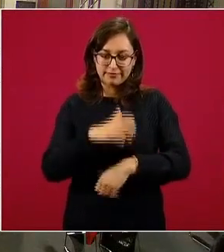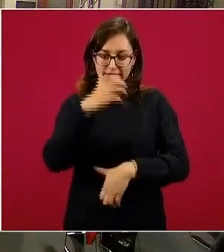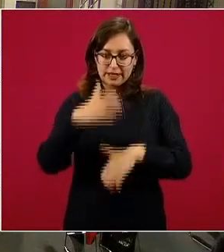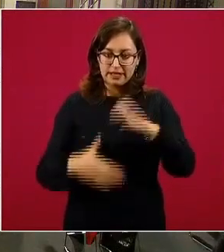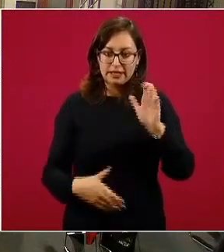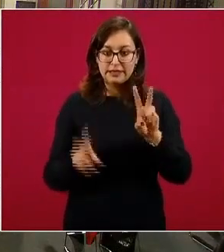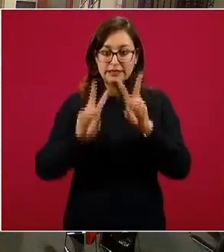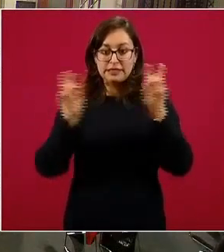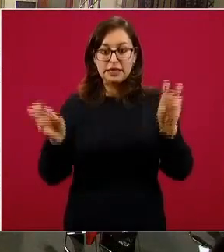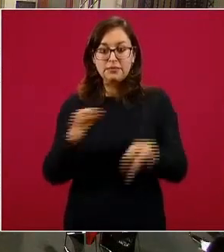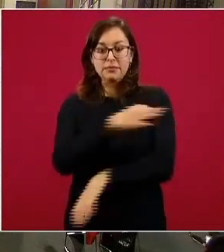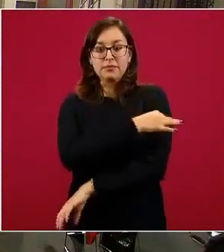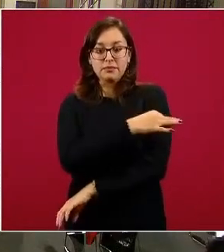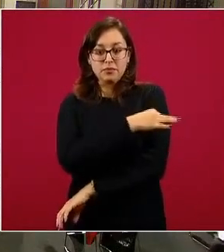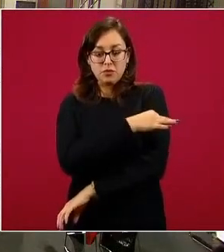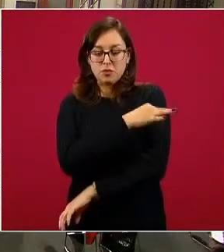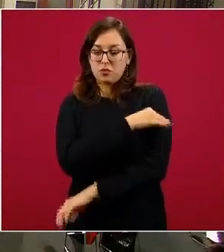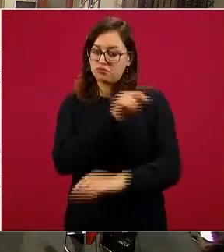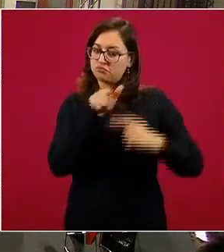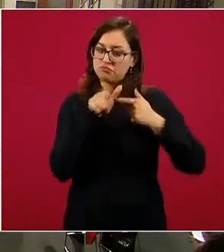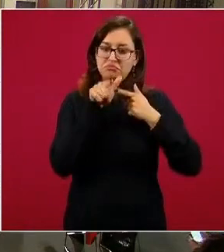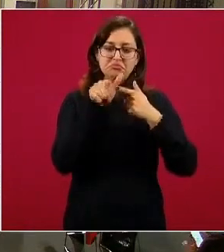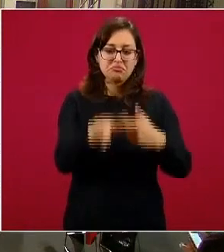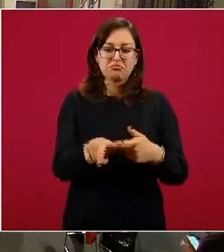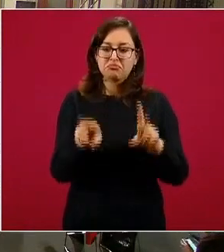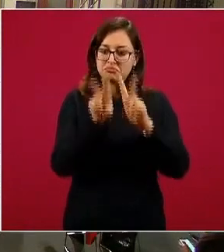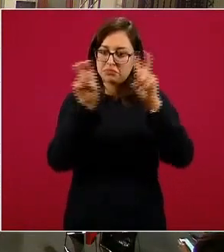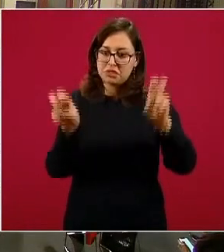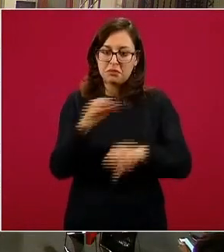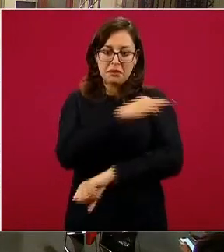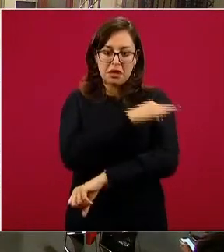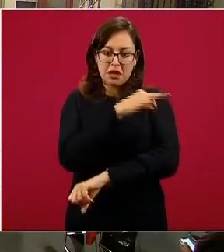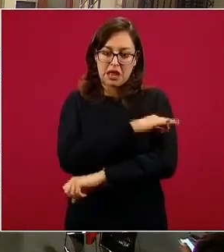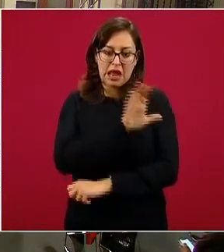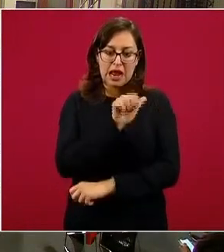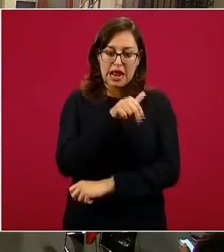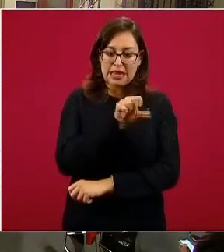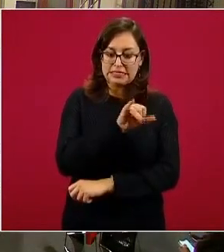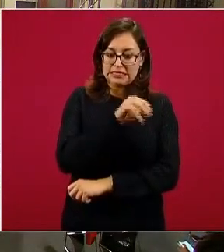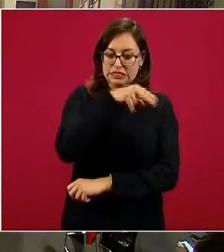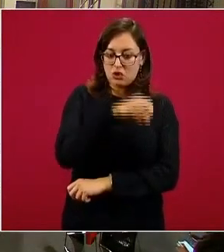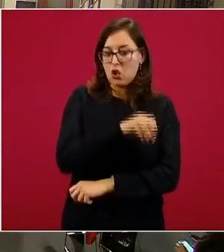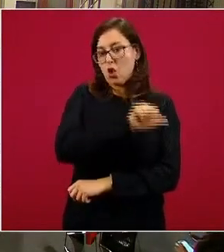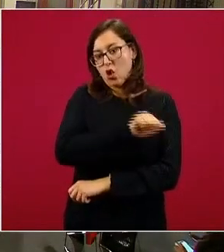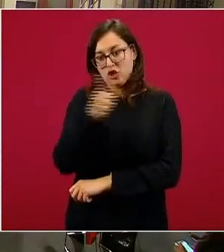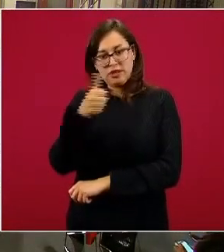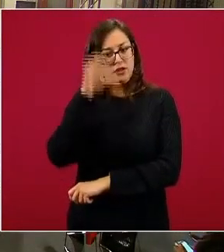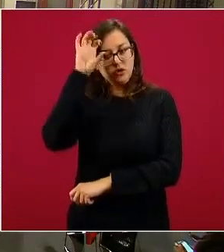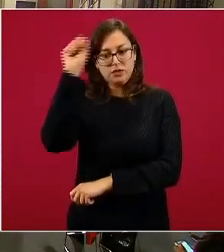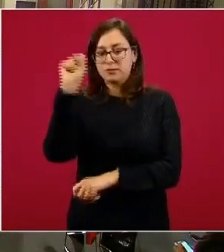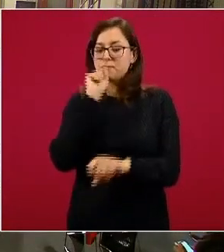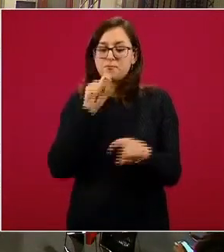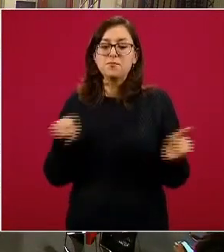de la vacuna. Seguiremos hablando de ello, no solamente para la vacuna CanSino, sino en general. El concepto es el mismo.